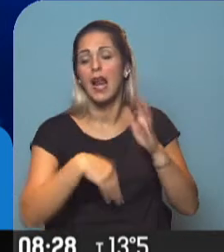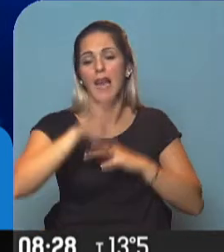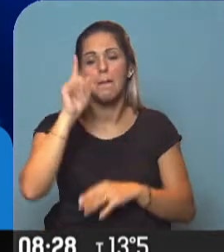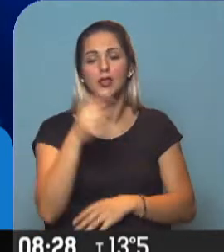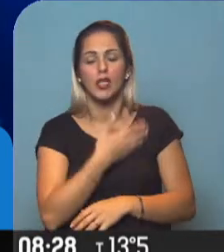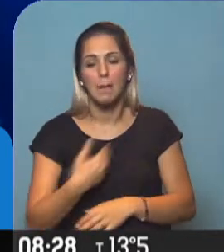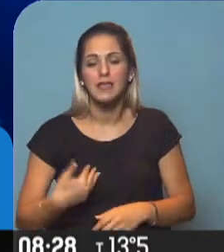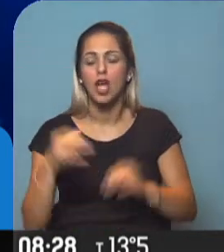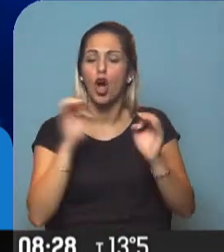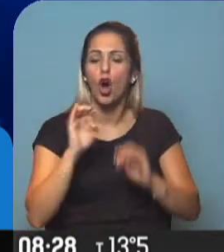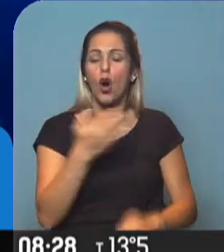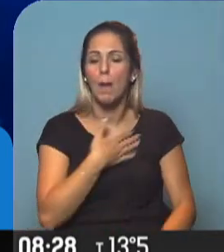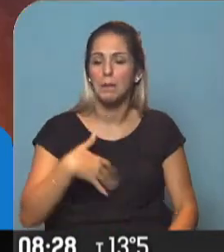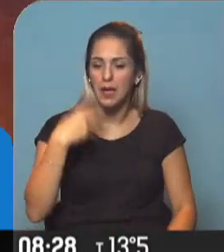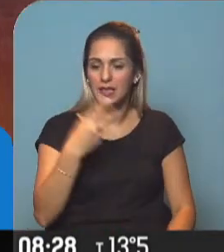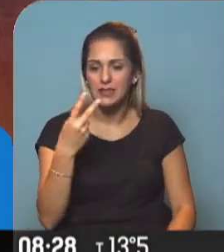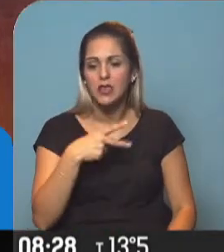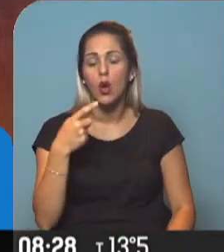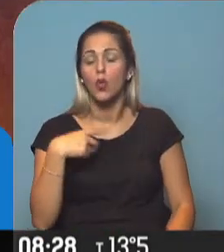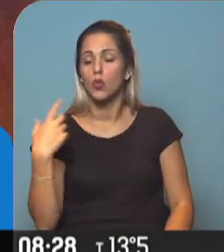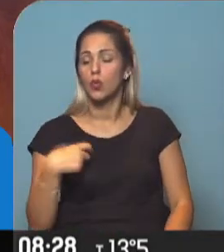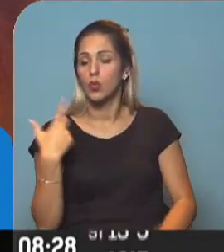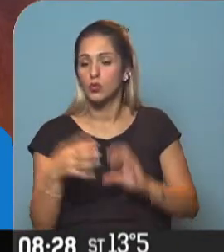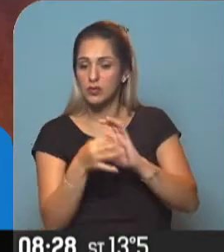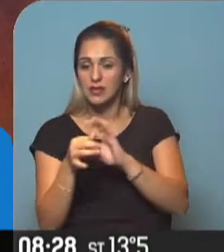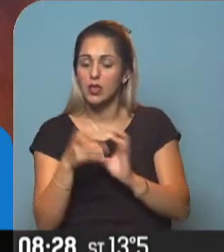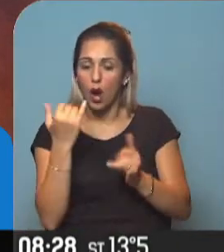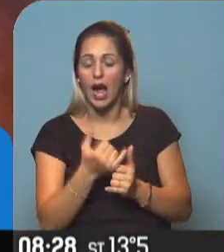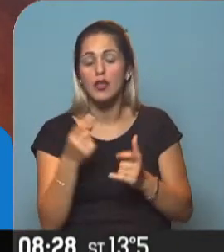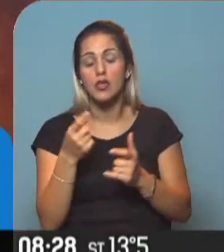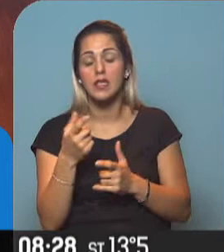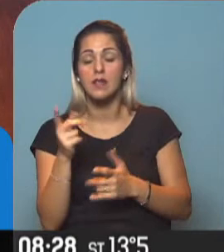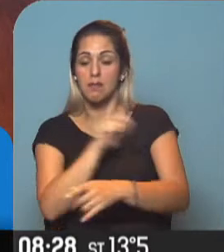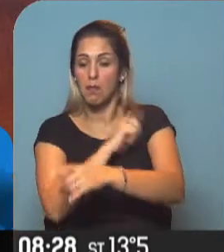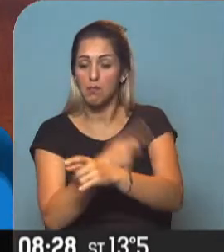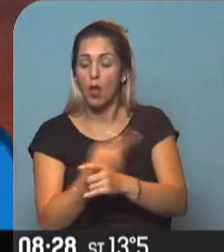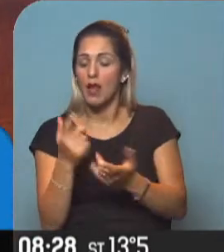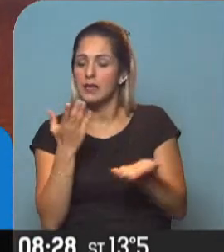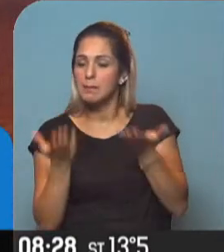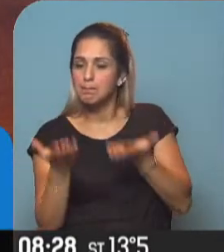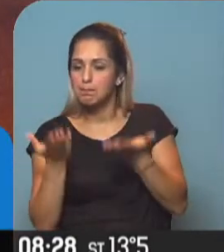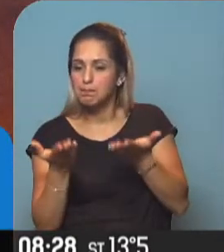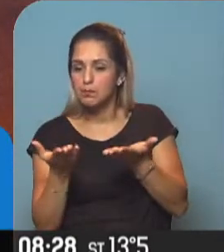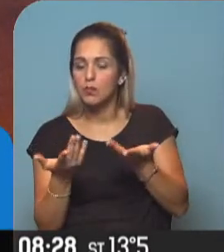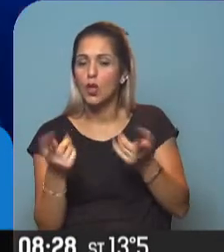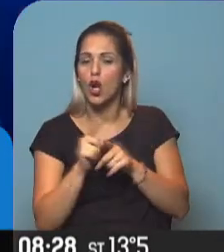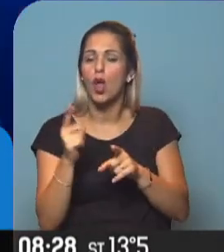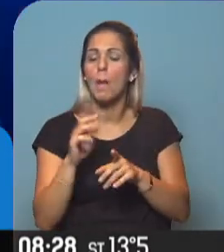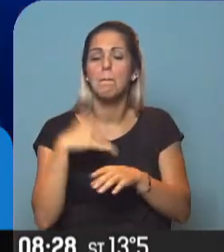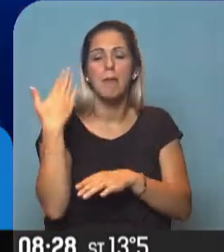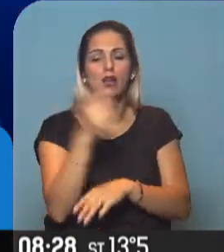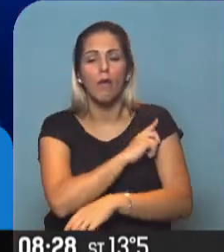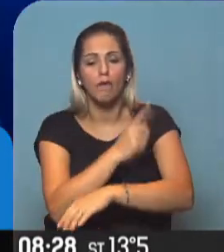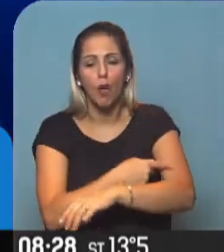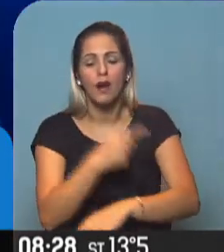presidentes o vicepresidentes de esos sindicatos tiene un sindicalismo fuerte comparable quizás con los más fuertes del mundo